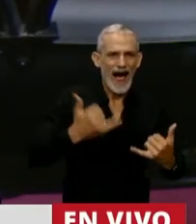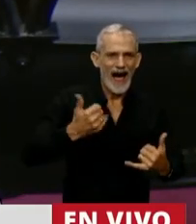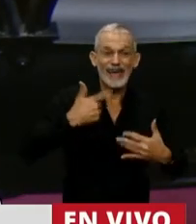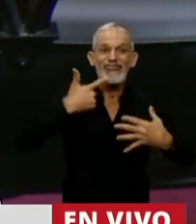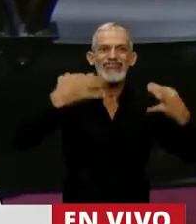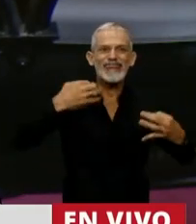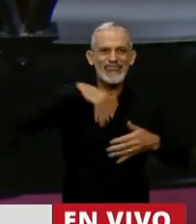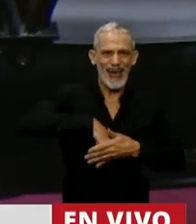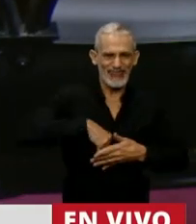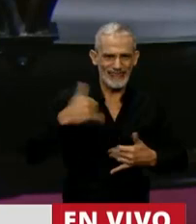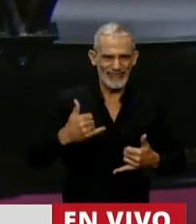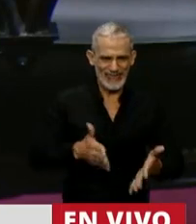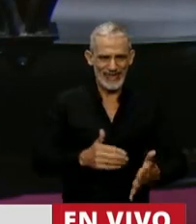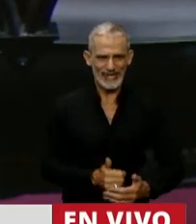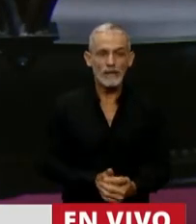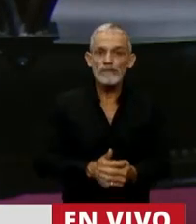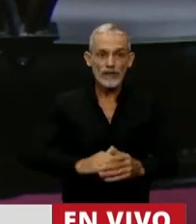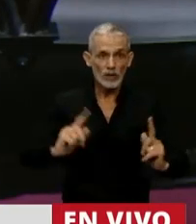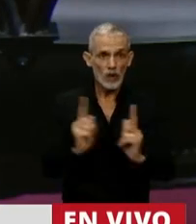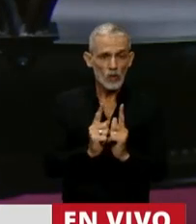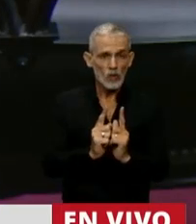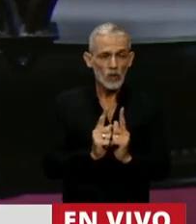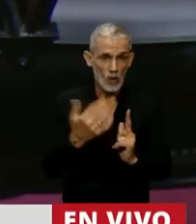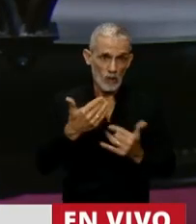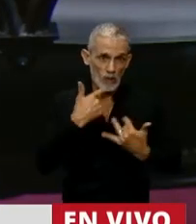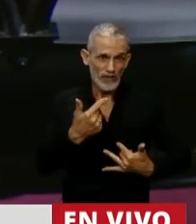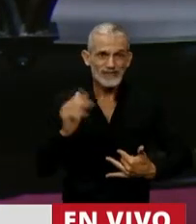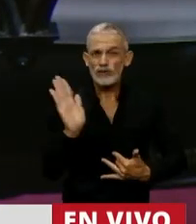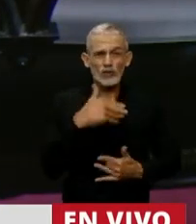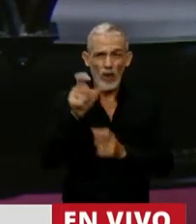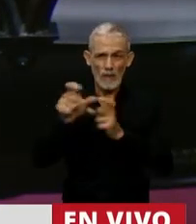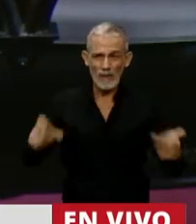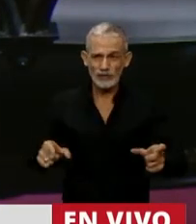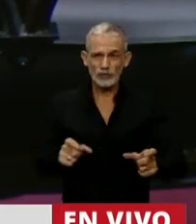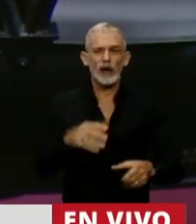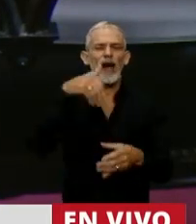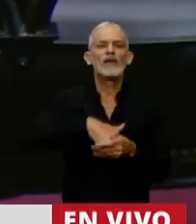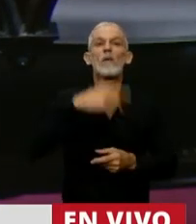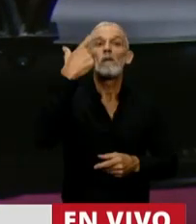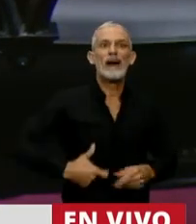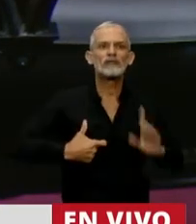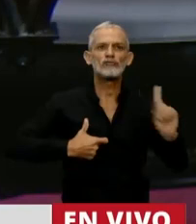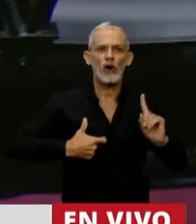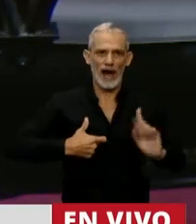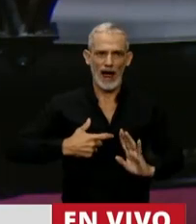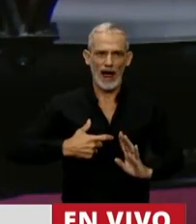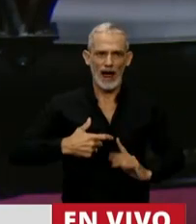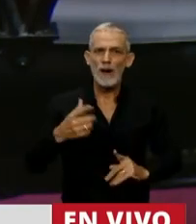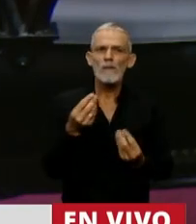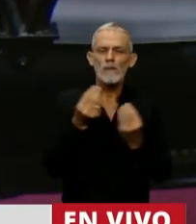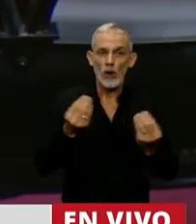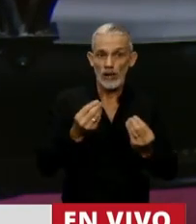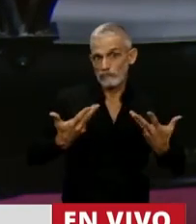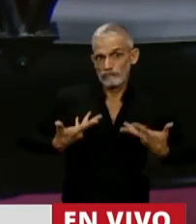dignidad intrínseca. En resumen, cabe afirmar que todo ser humano es persona en virtud